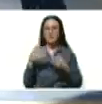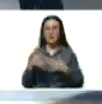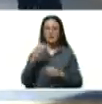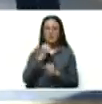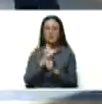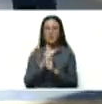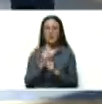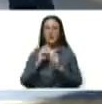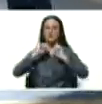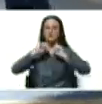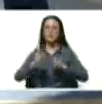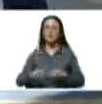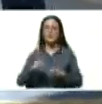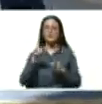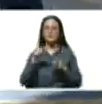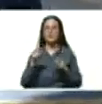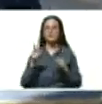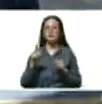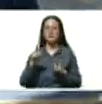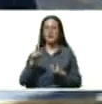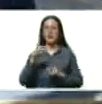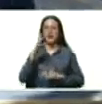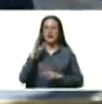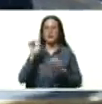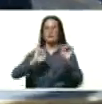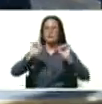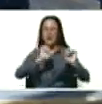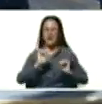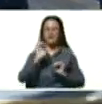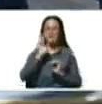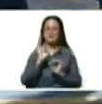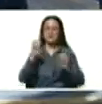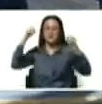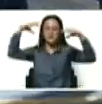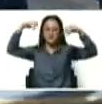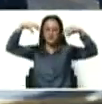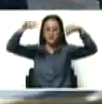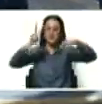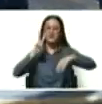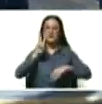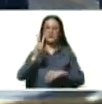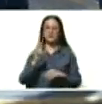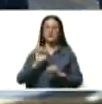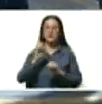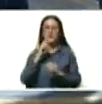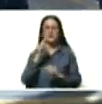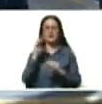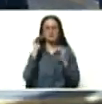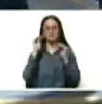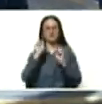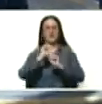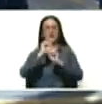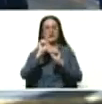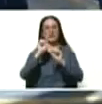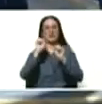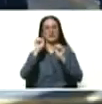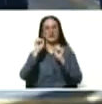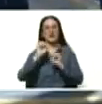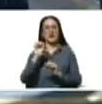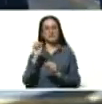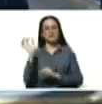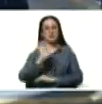autopista de limpieza. Vi las luminarias prendidas en medio del día. Cuando iba entrando aquí a